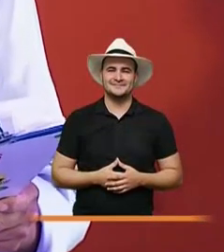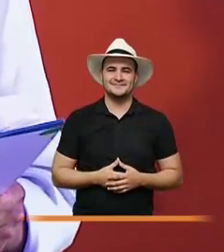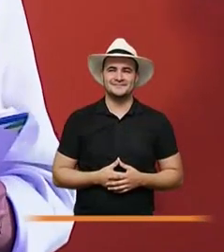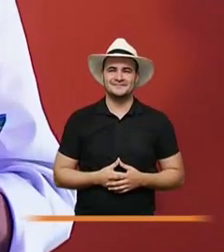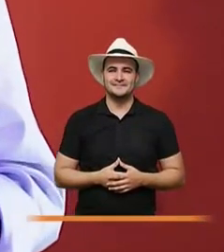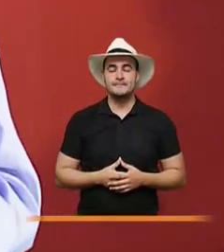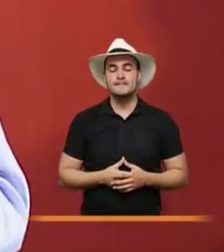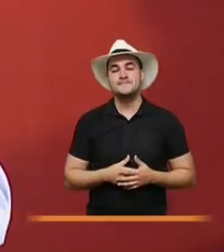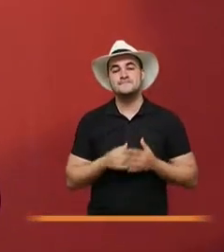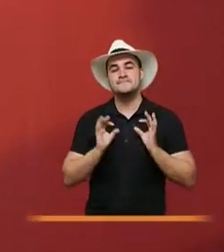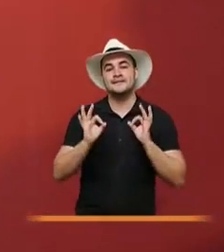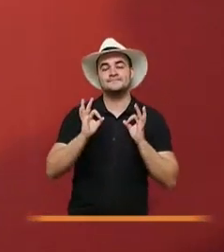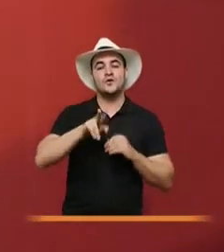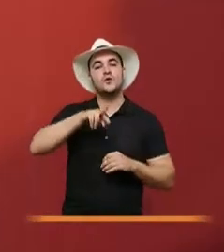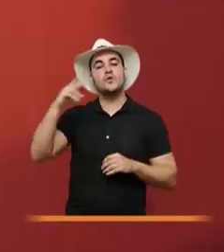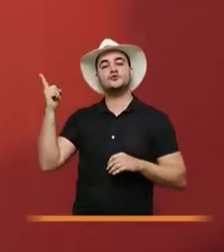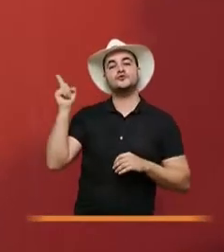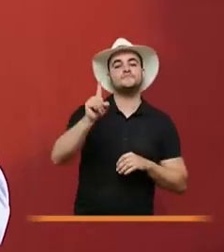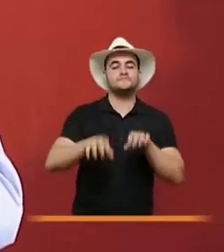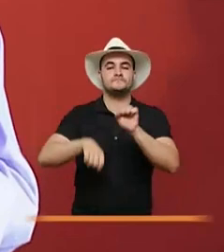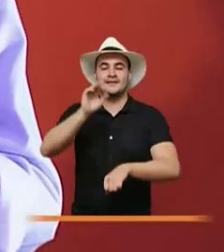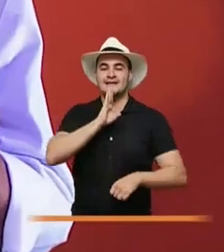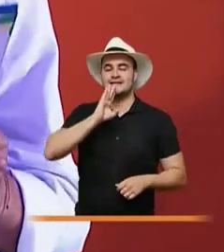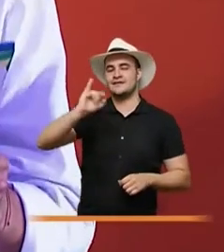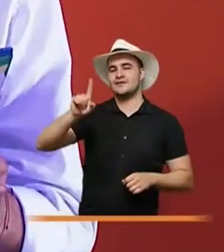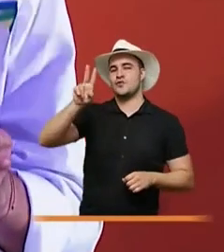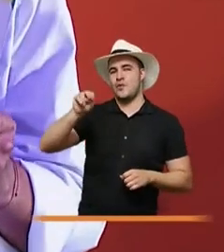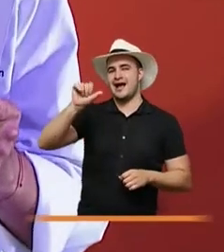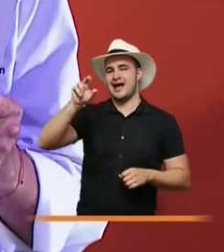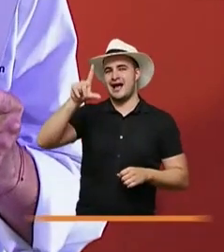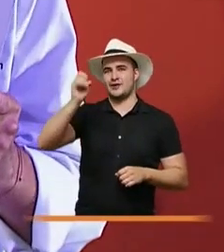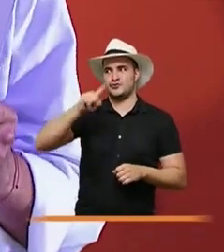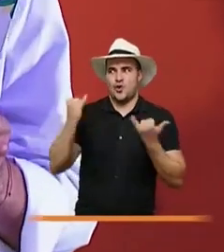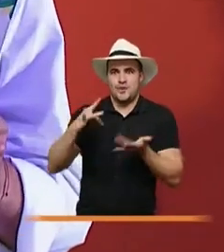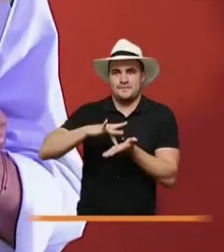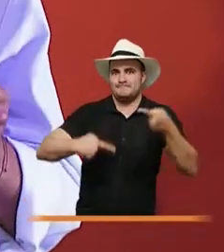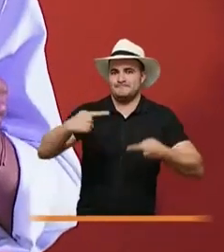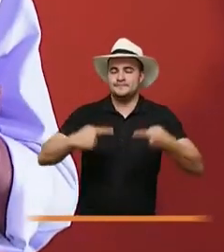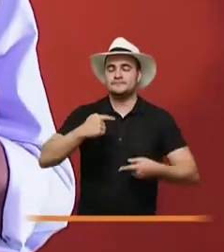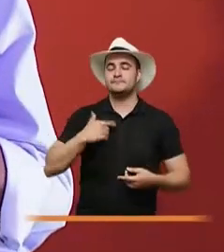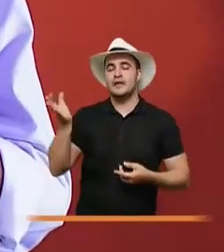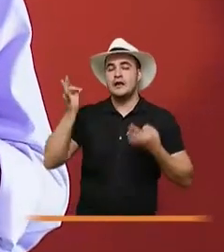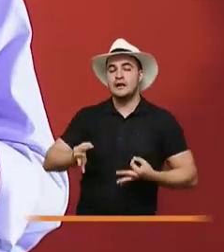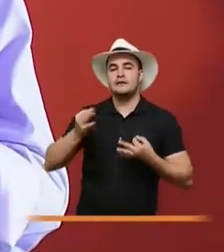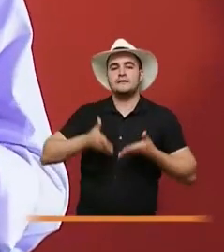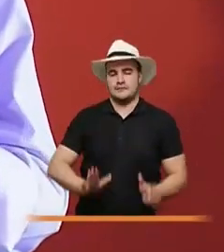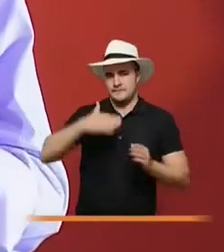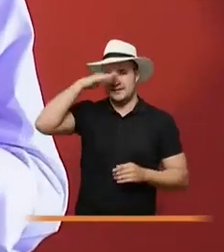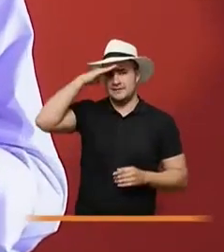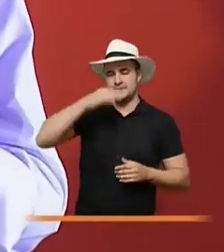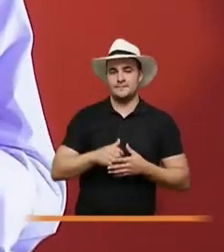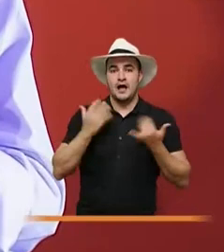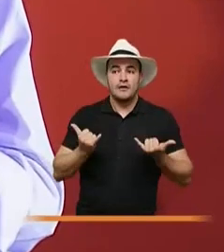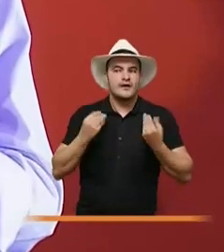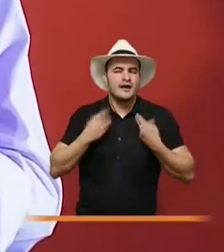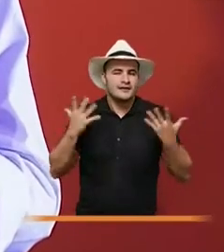el siguiente finalista clasificado juan carlos vargas alzarte alacrán nació en medellín y vive en